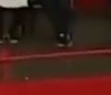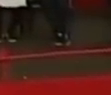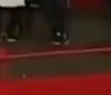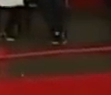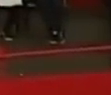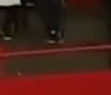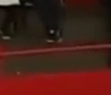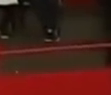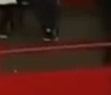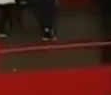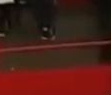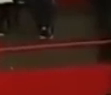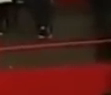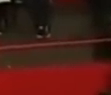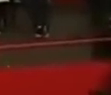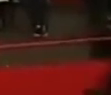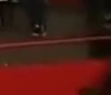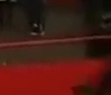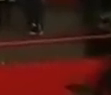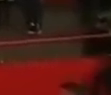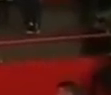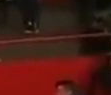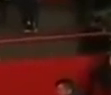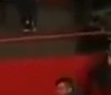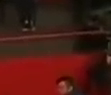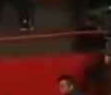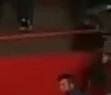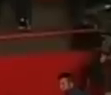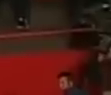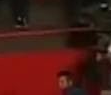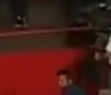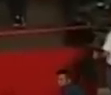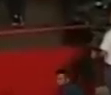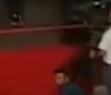Y ustedes me tienen que ayudar. Ustedes me tienen que ayudar.